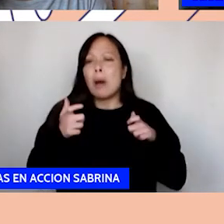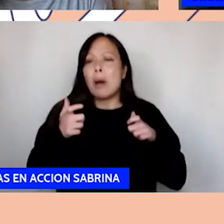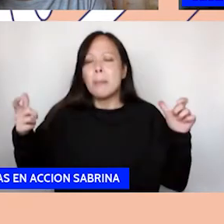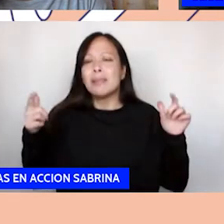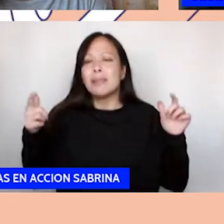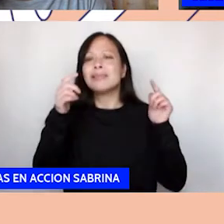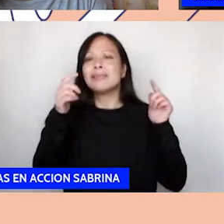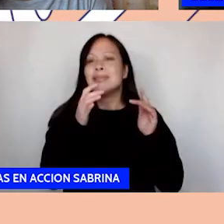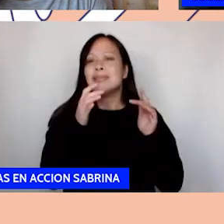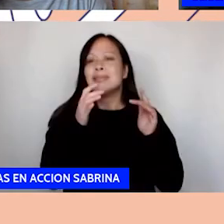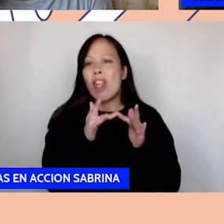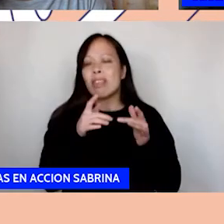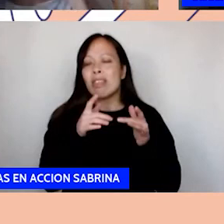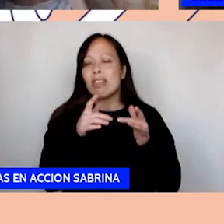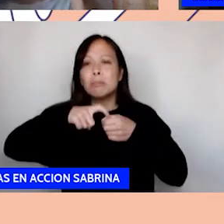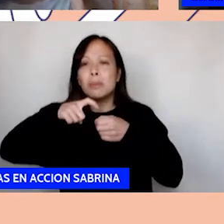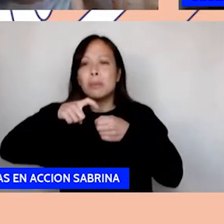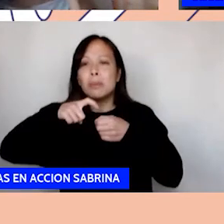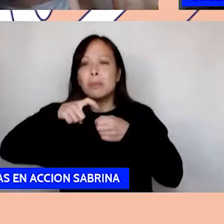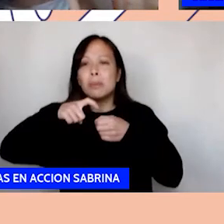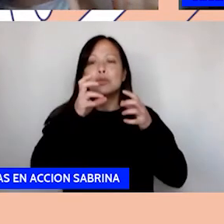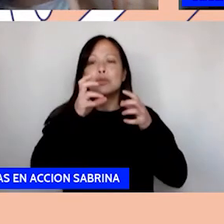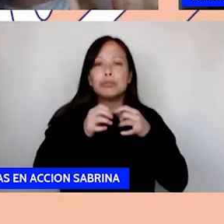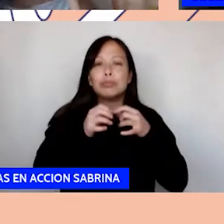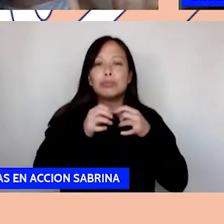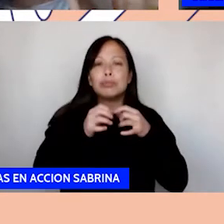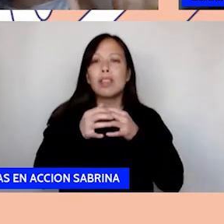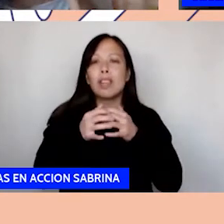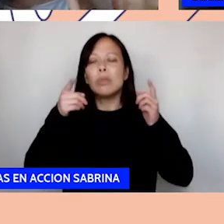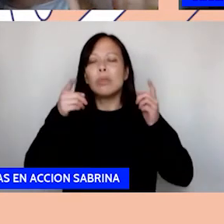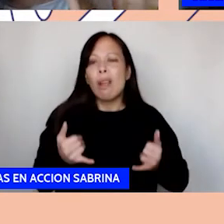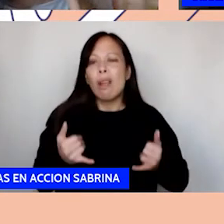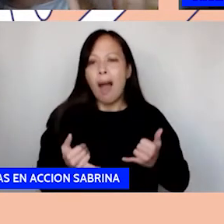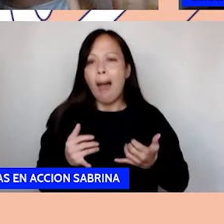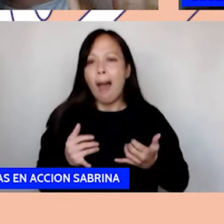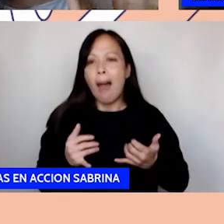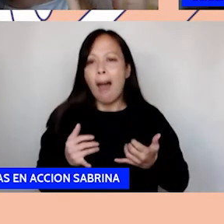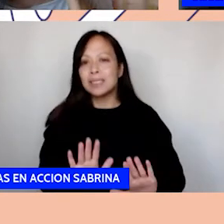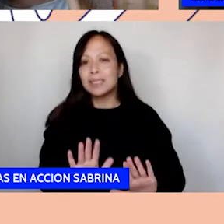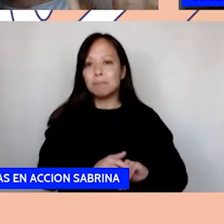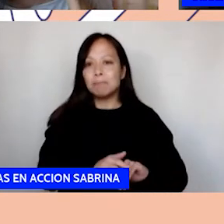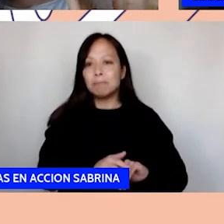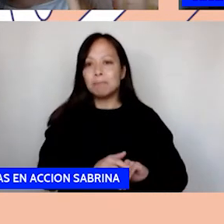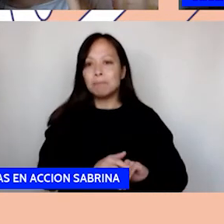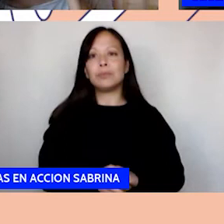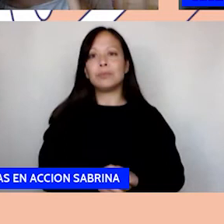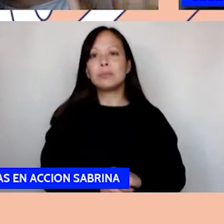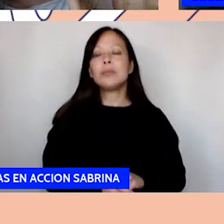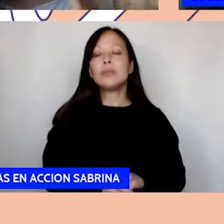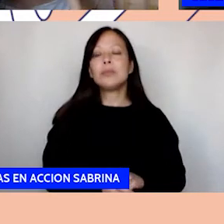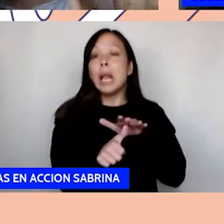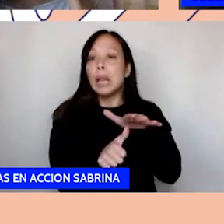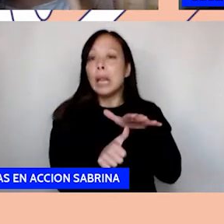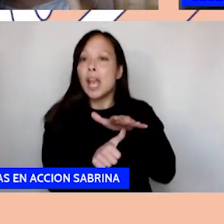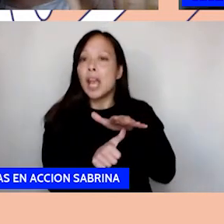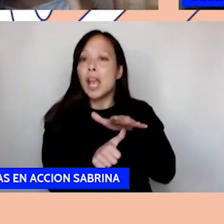de que existen, ¿no? Entonces, los estereotipos de género existen en la comunidad, pero es muy difícil, muy, muy difícil